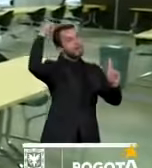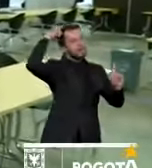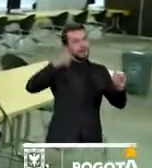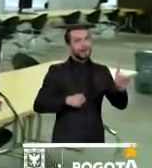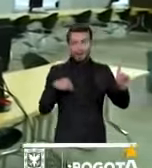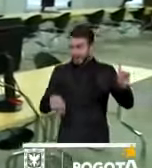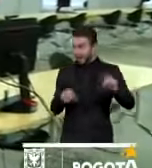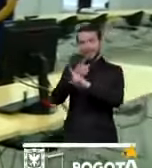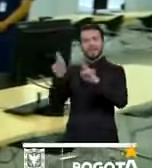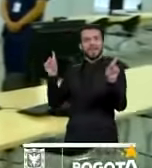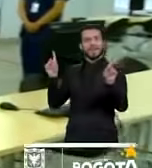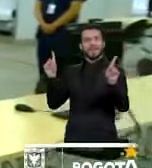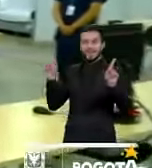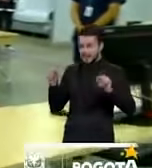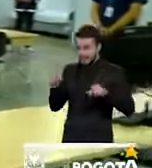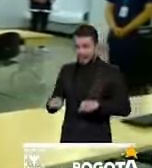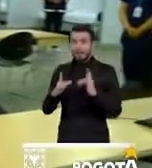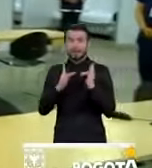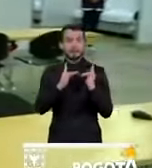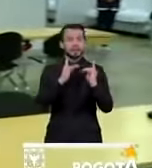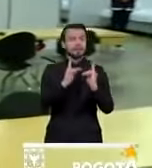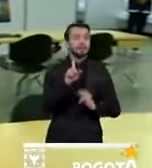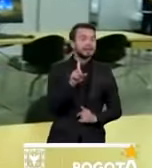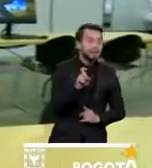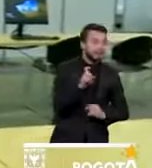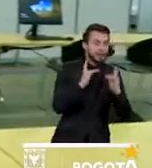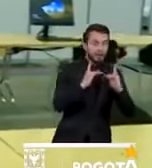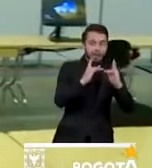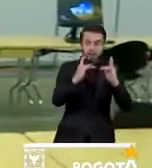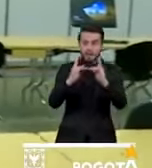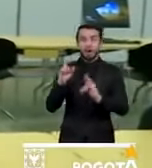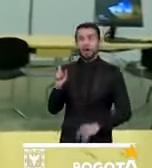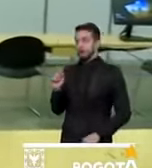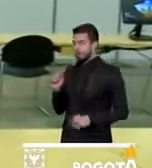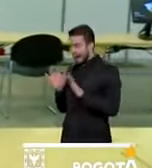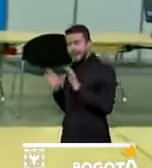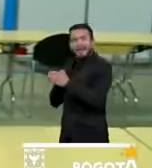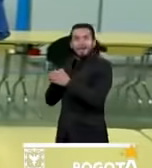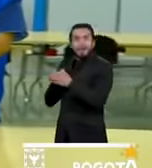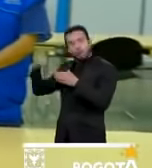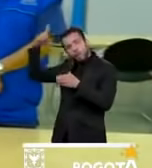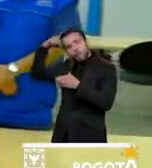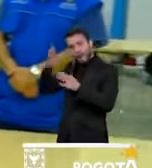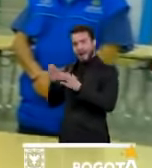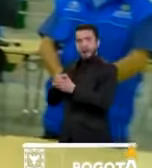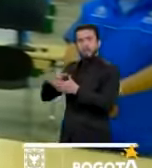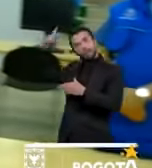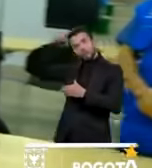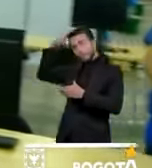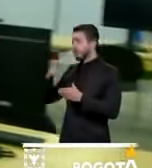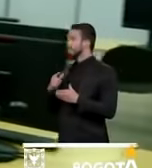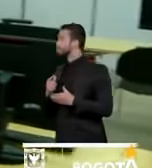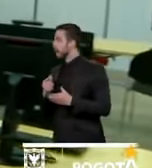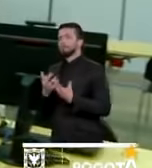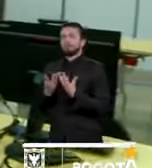estar muy bien atendidos las personas, muy en la inmediatez de la cama. Vale. ¿Pues Amparo está